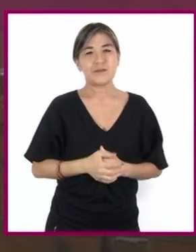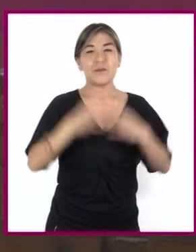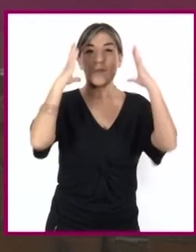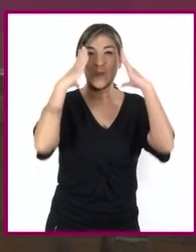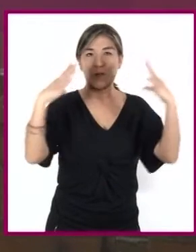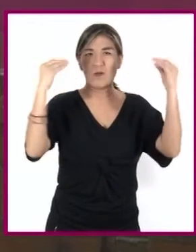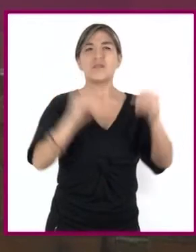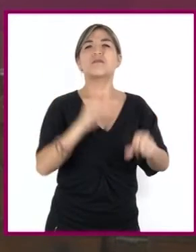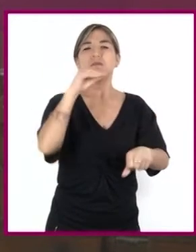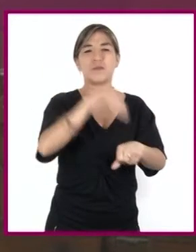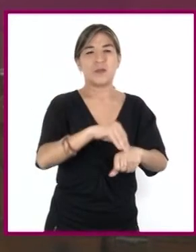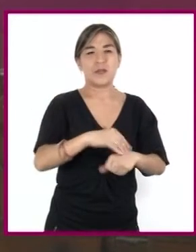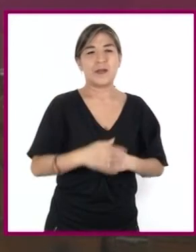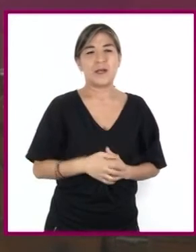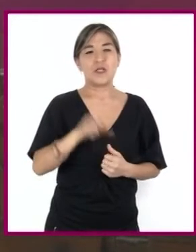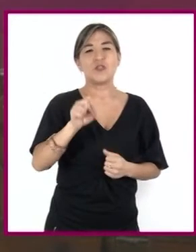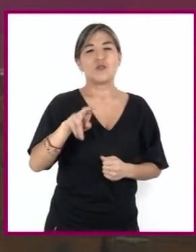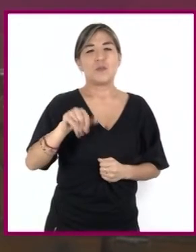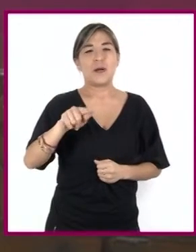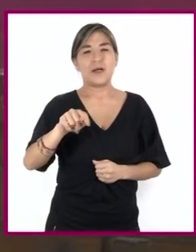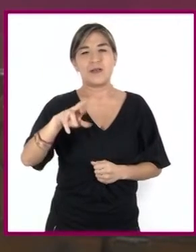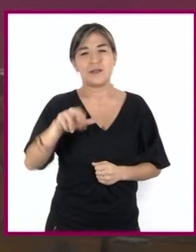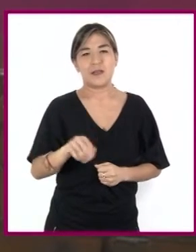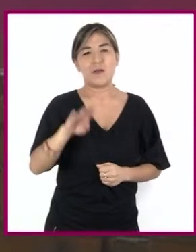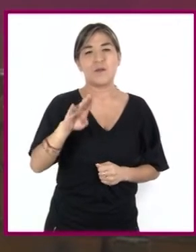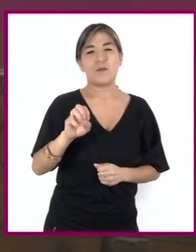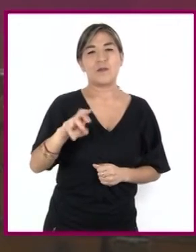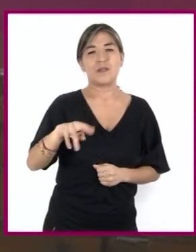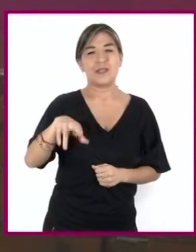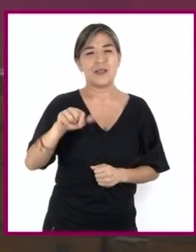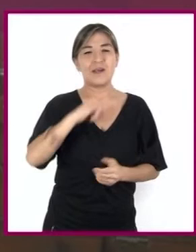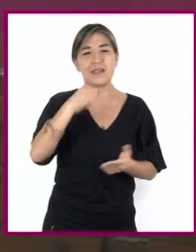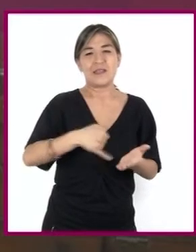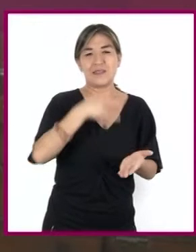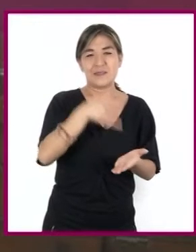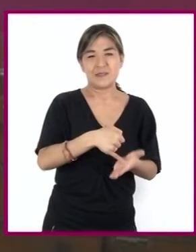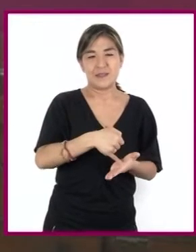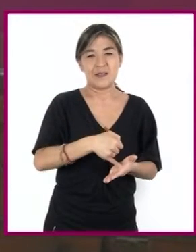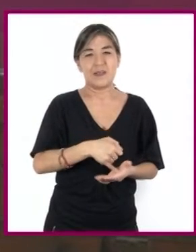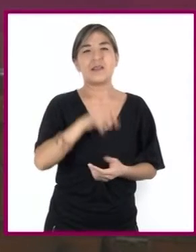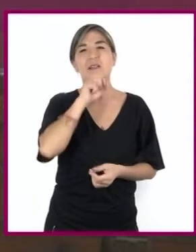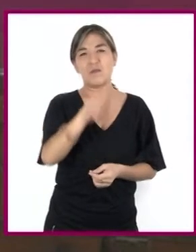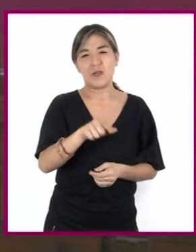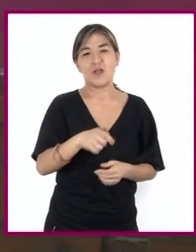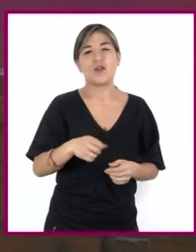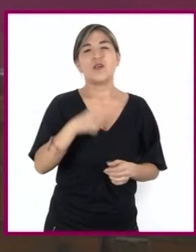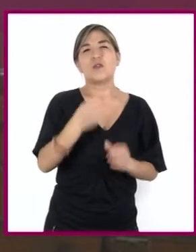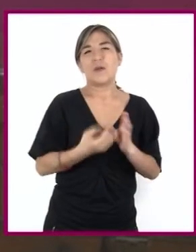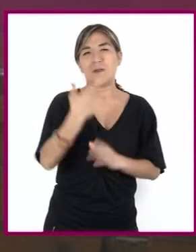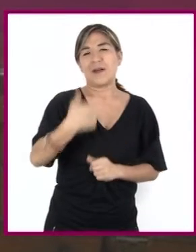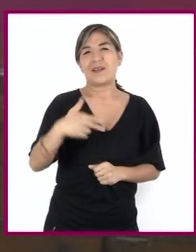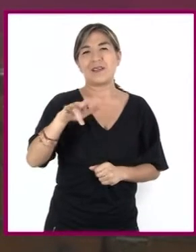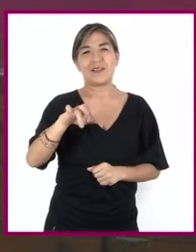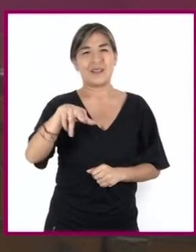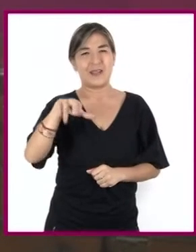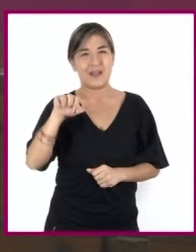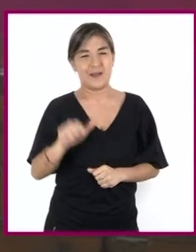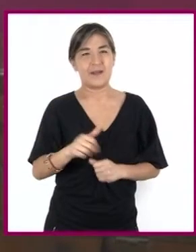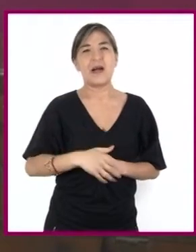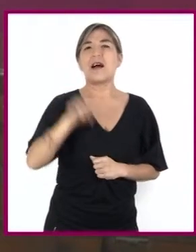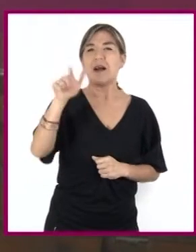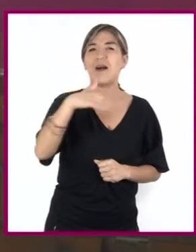Holanda se estableció en Sumatra, Borneo, las Islas Célebes y parte de Nueva Guinea.